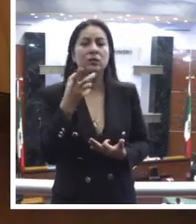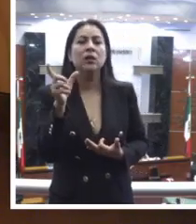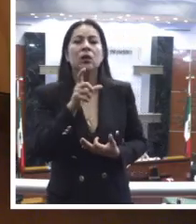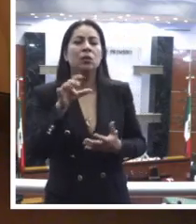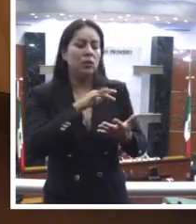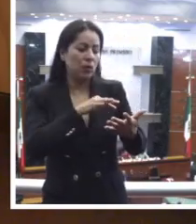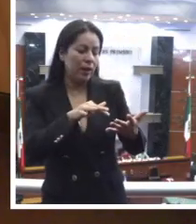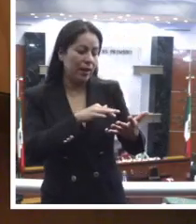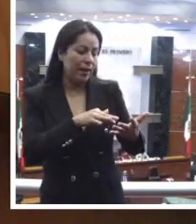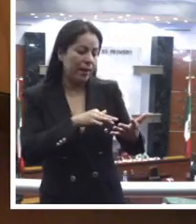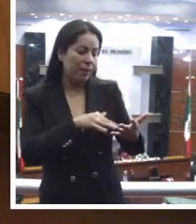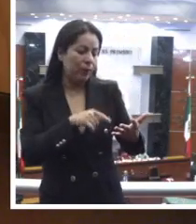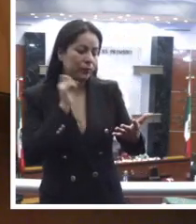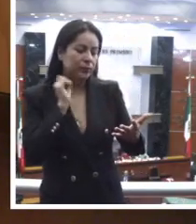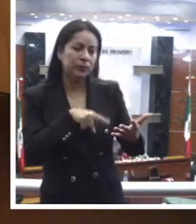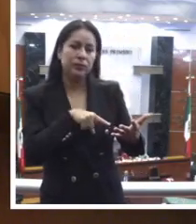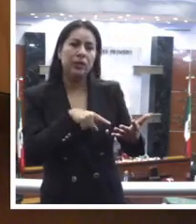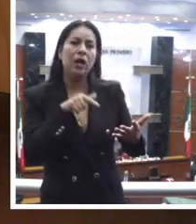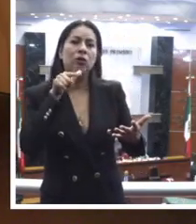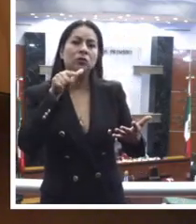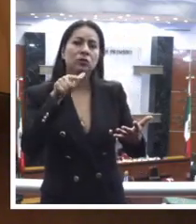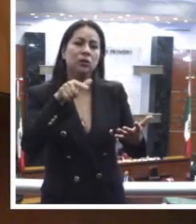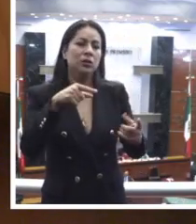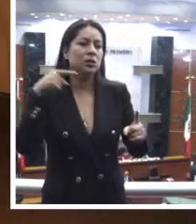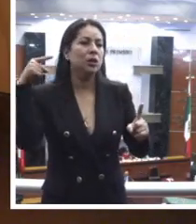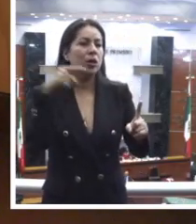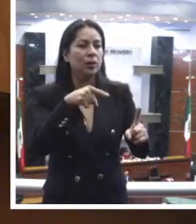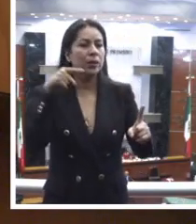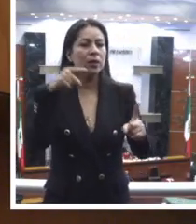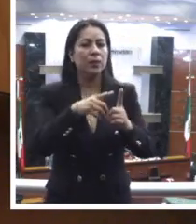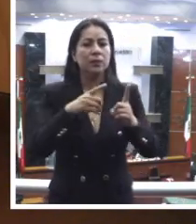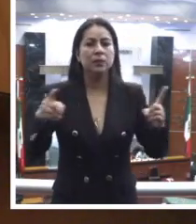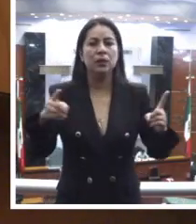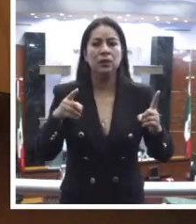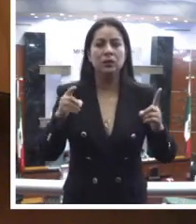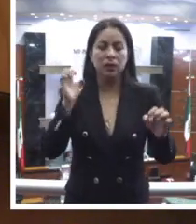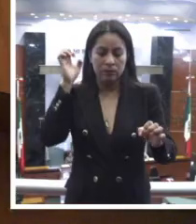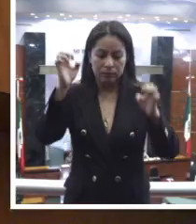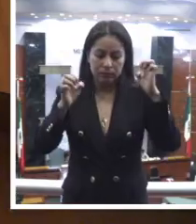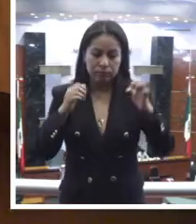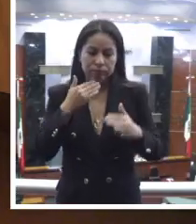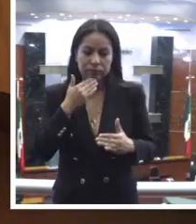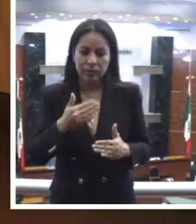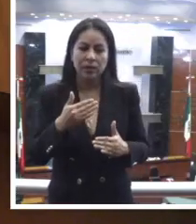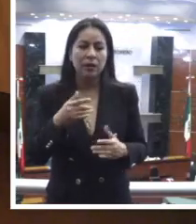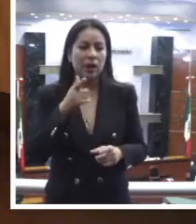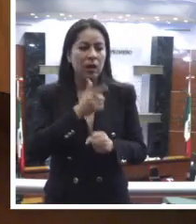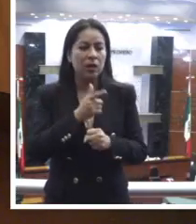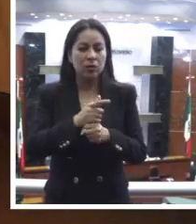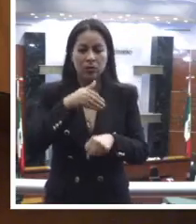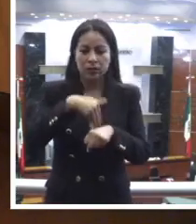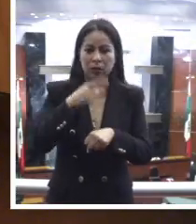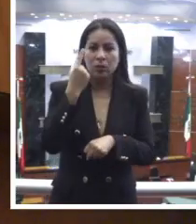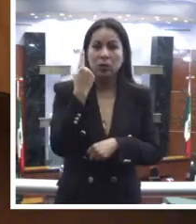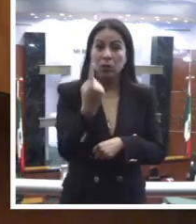damos lectura a los 17 objetivos del desarrollo sostenible, nos damos cuenta que el número